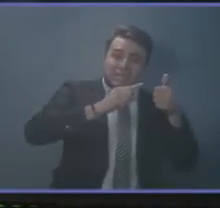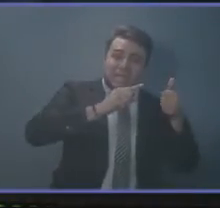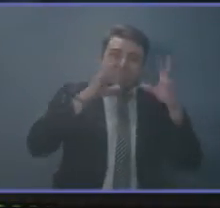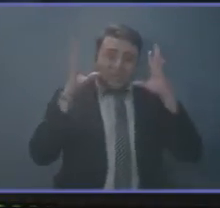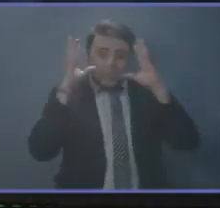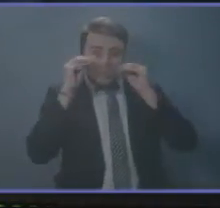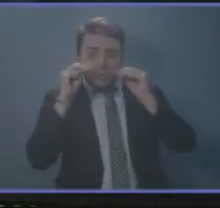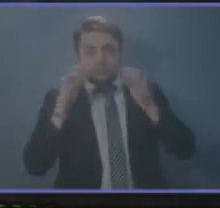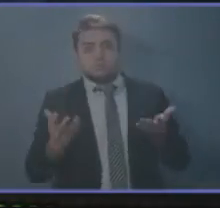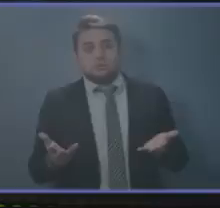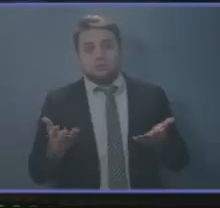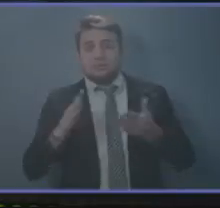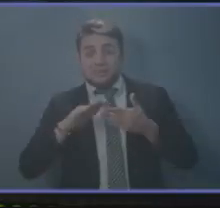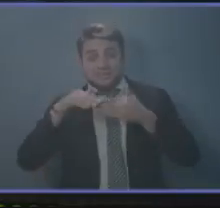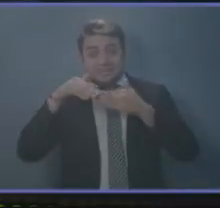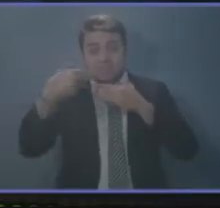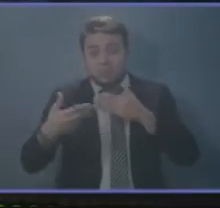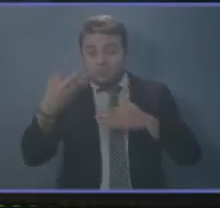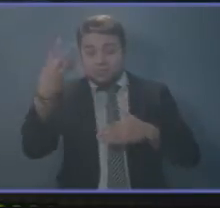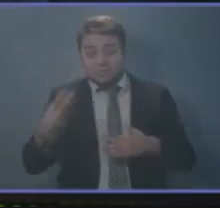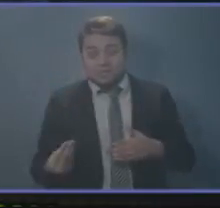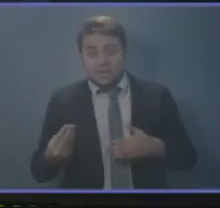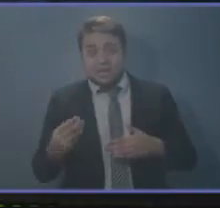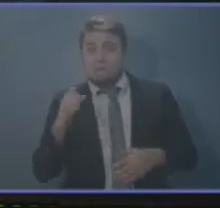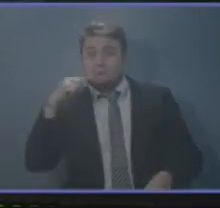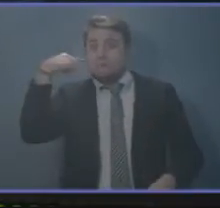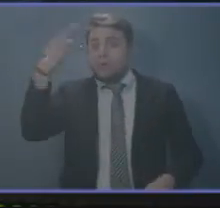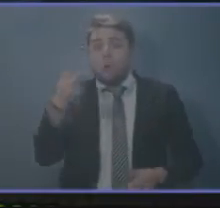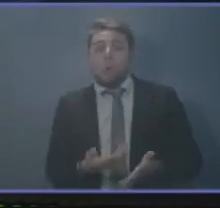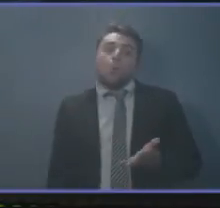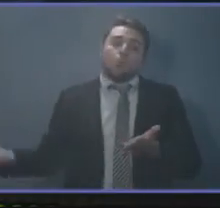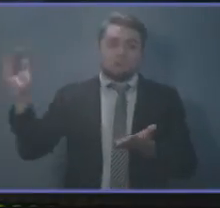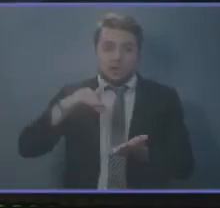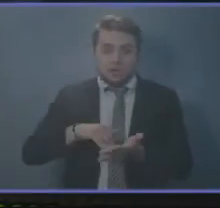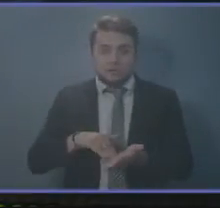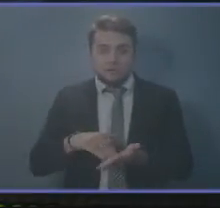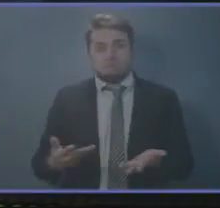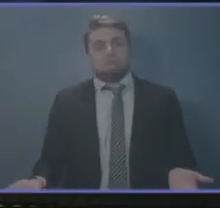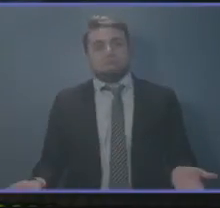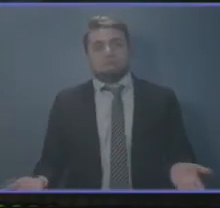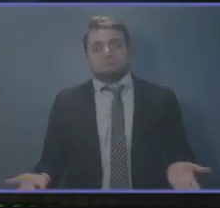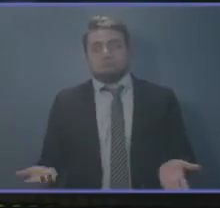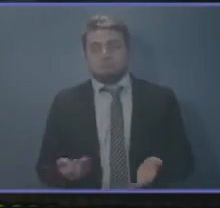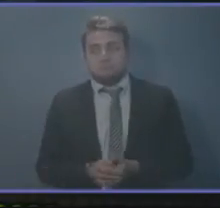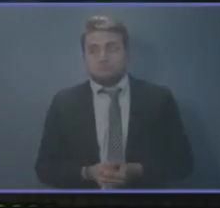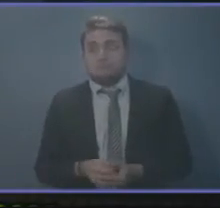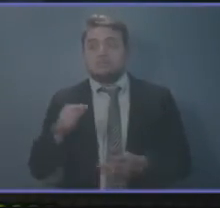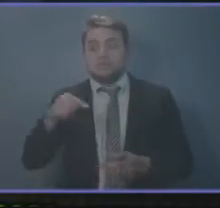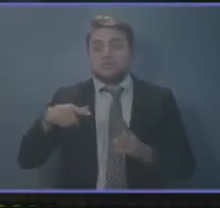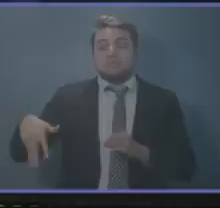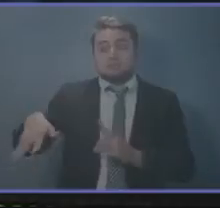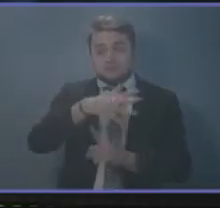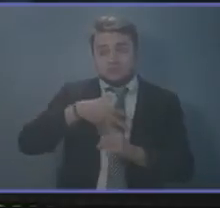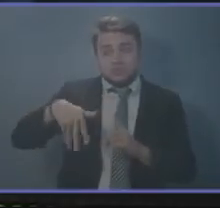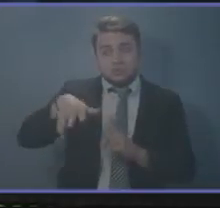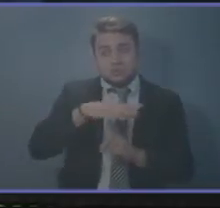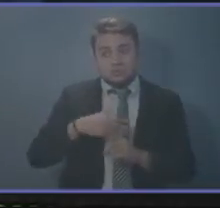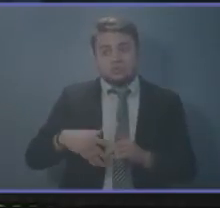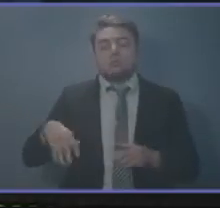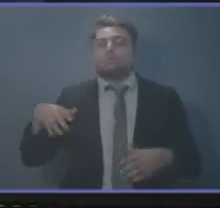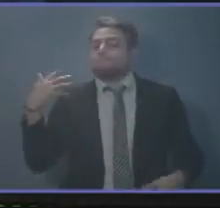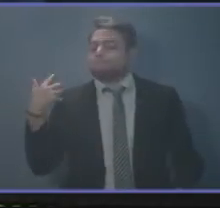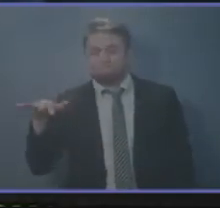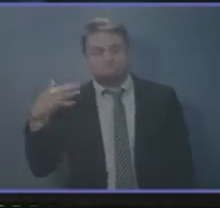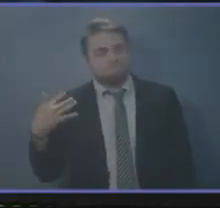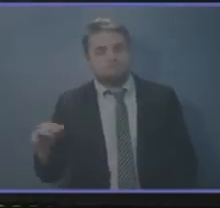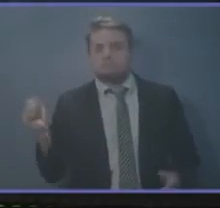nos toca volver a hacer lo mismo. Y esa situación riñe completamente con